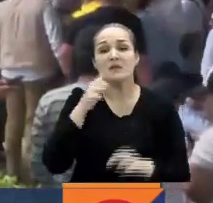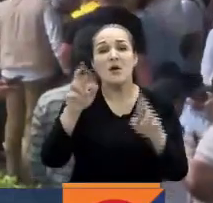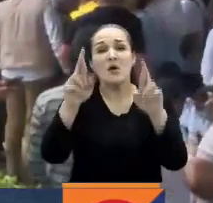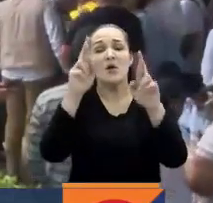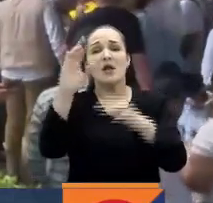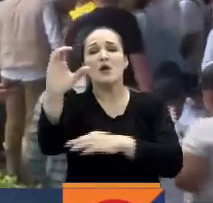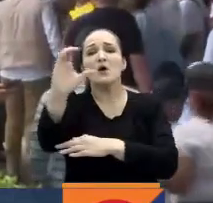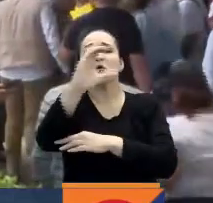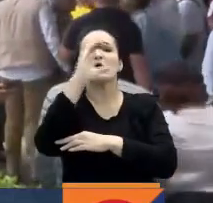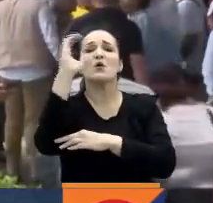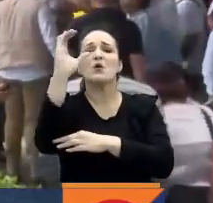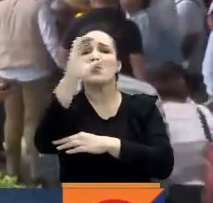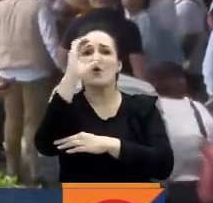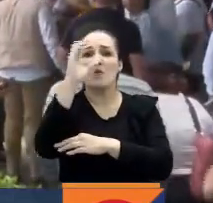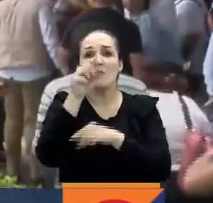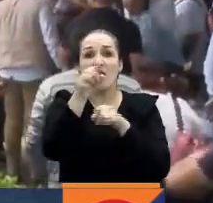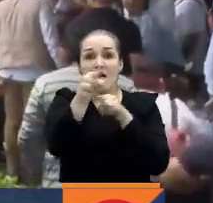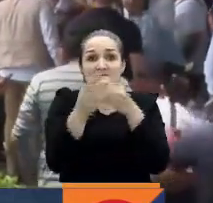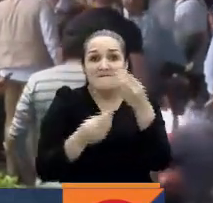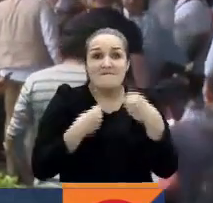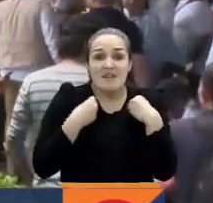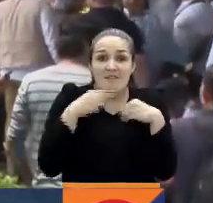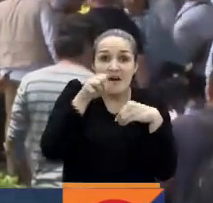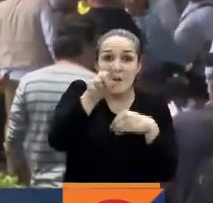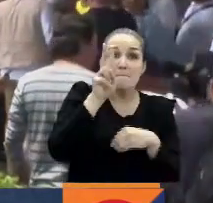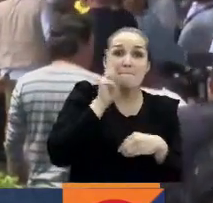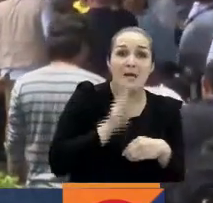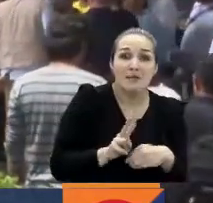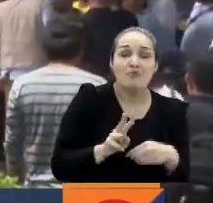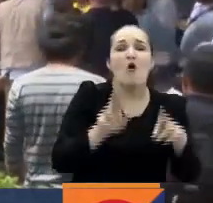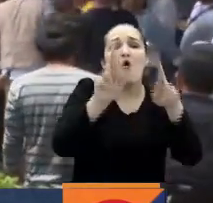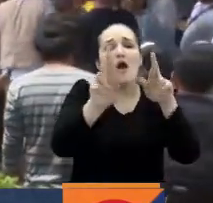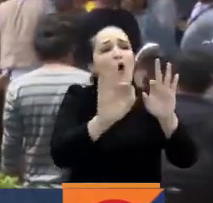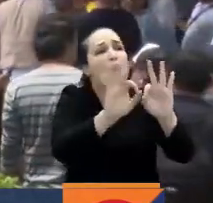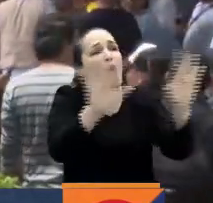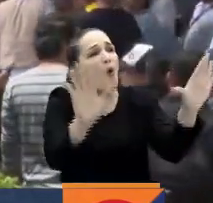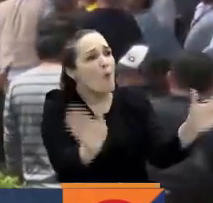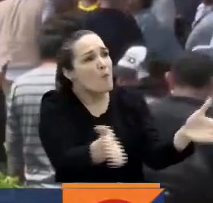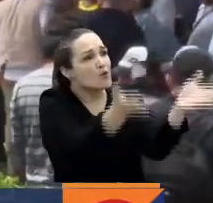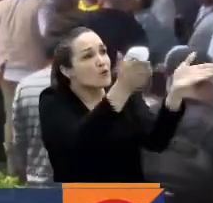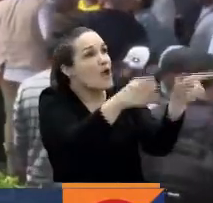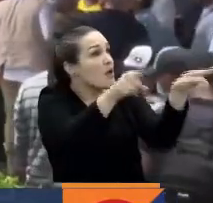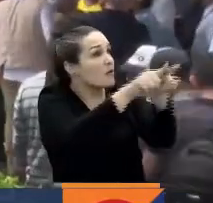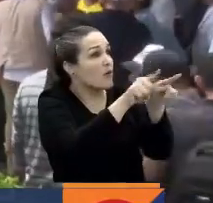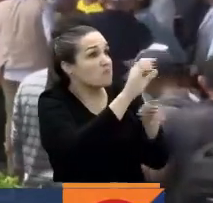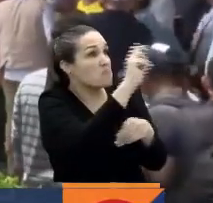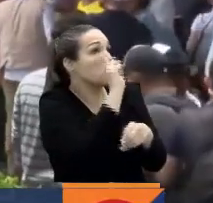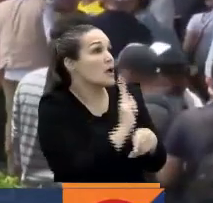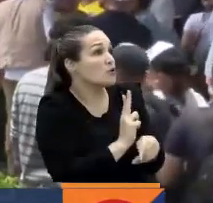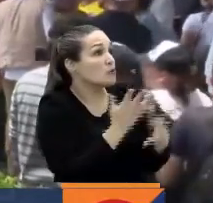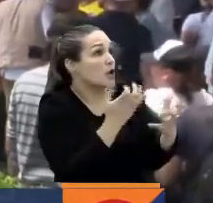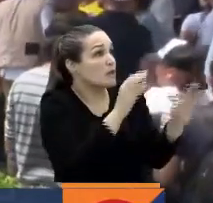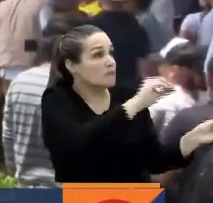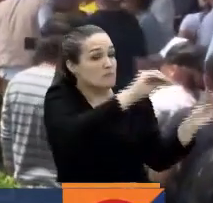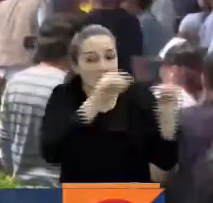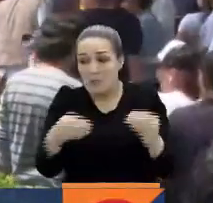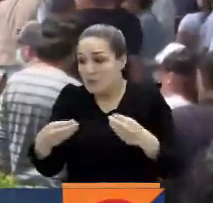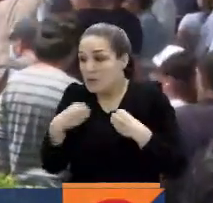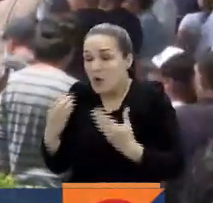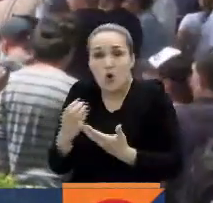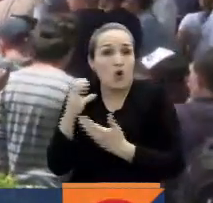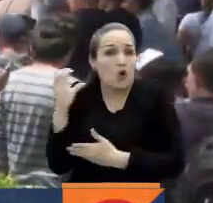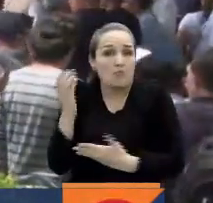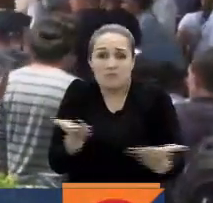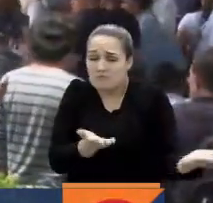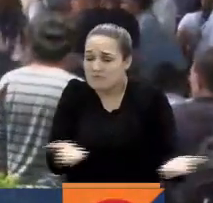colombianos que vivan en Venezuela pues también tengan mejores oportunidades, así como los venezolanos que quieran vivir en Colombia, que lo puedan hacer